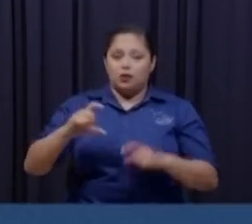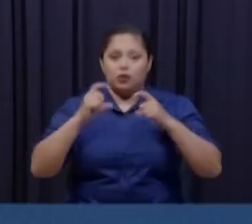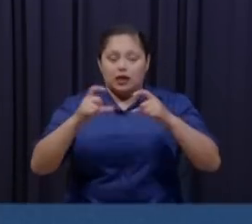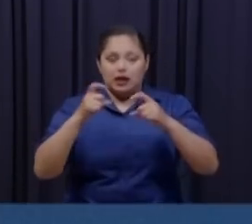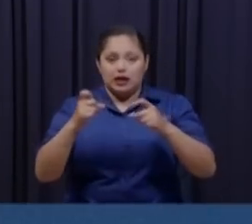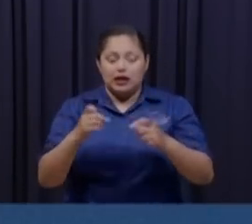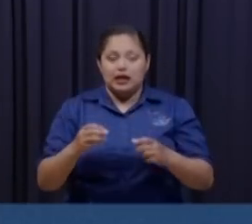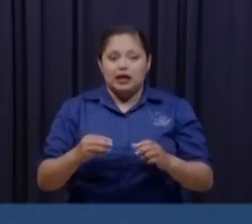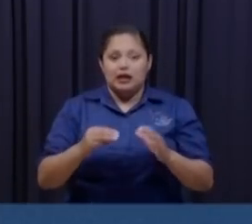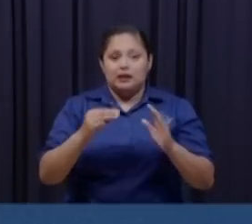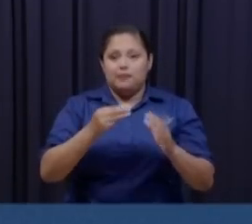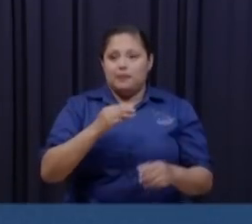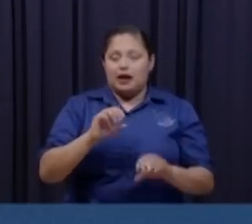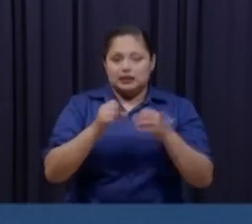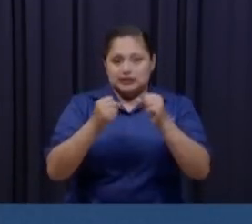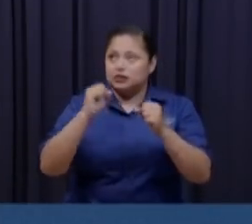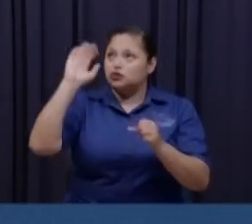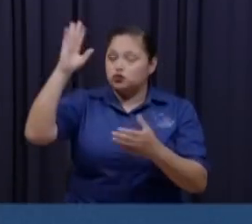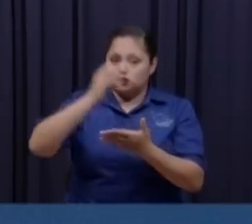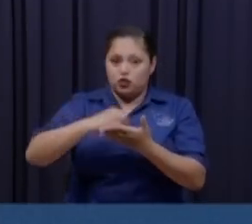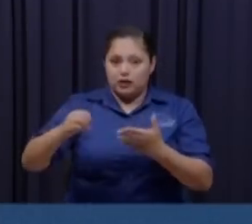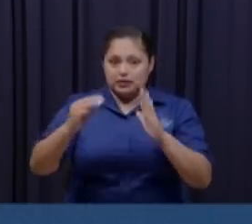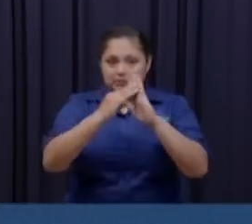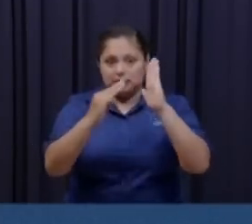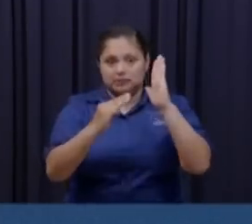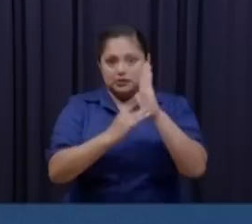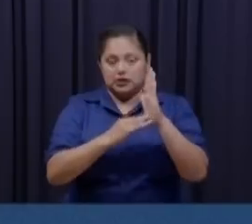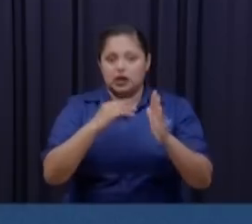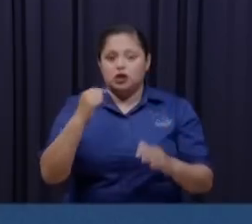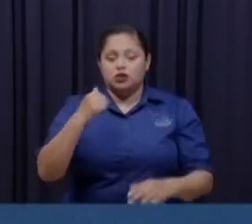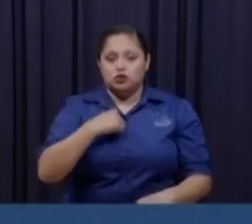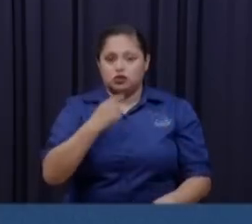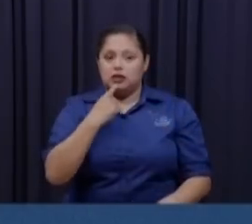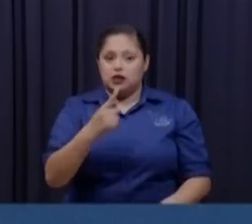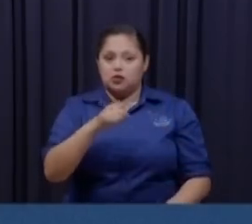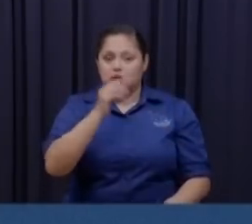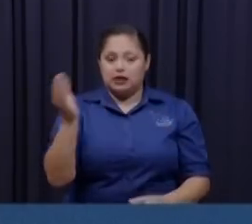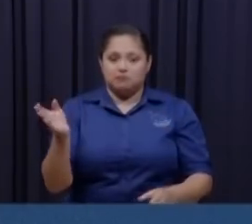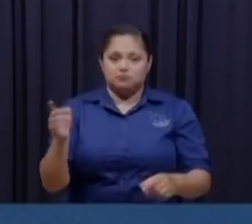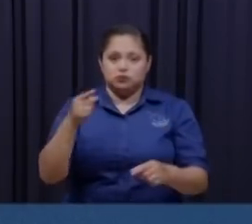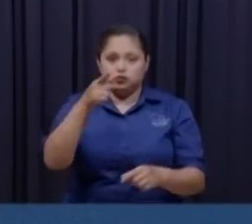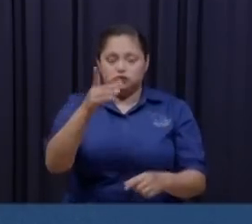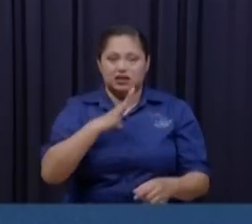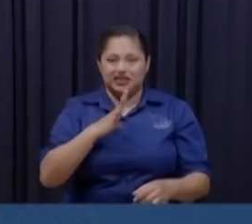y estatutos que yo te intimo hoy, que vendrán sobre ti estas maldiciones. Biblia textual.